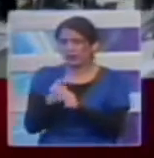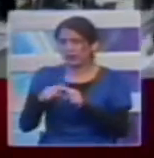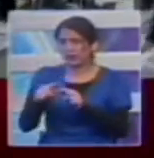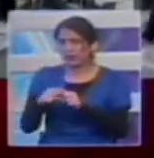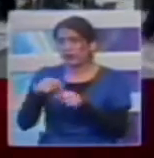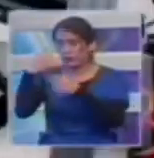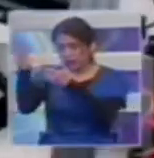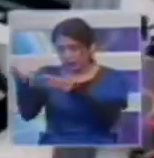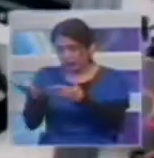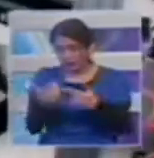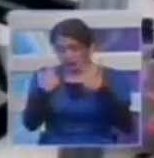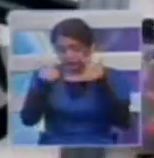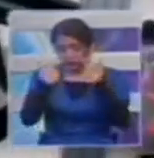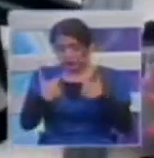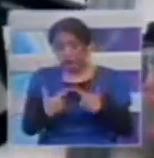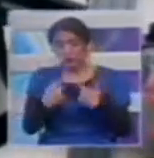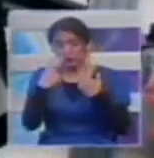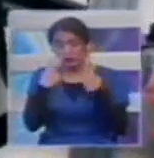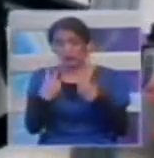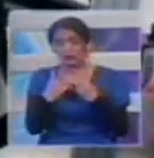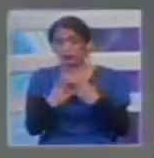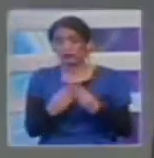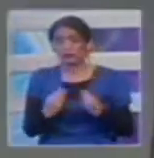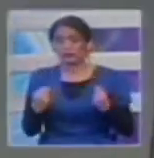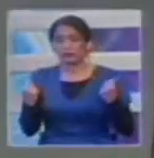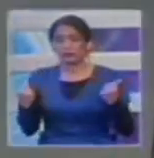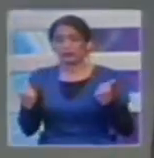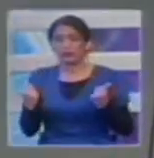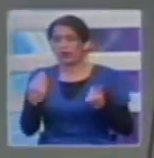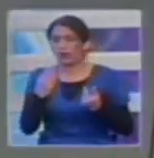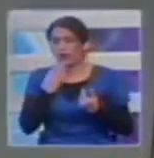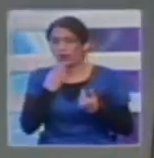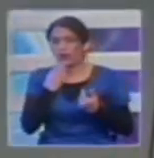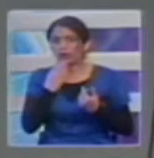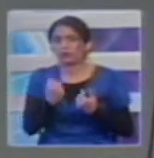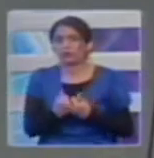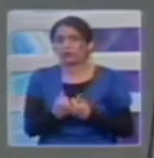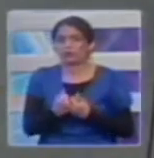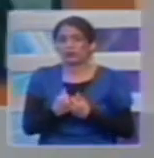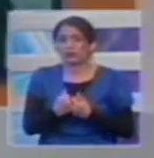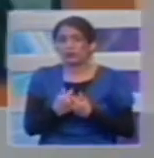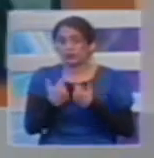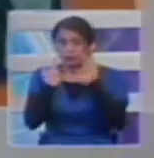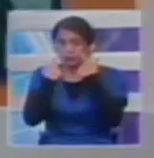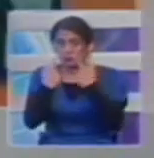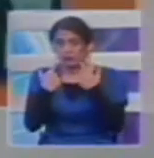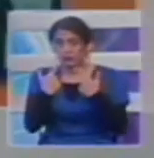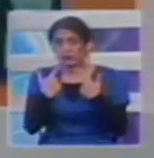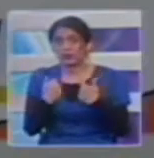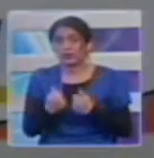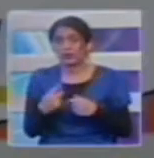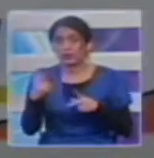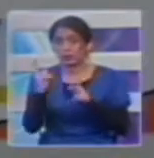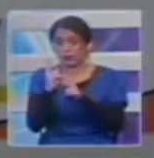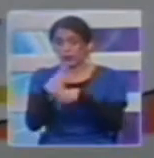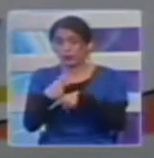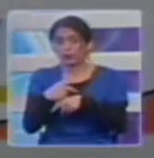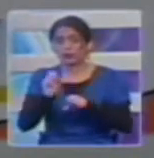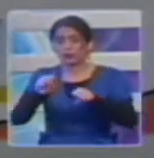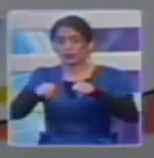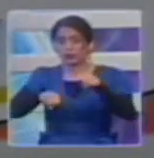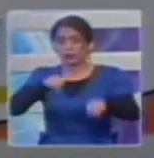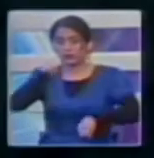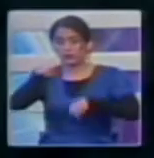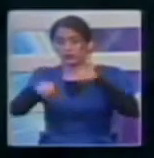haga con calidad. Este centro se implementó para evaluar el cumplimiento de los estándares de calidad vigentes en la producción nacional de bicicletas y en las